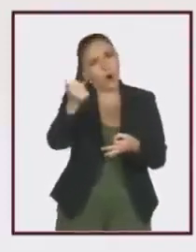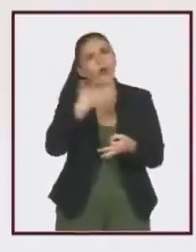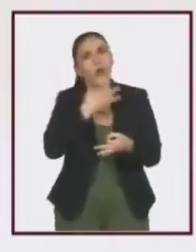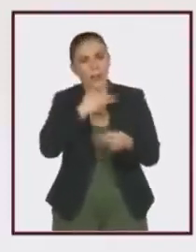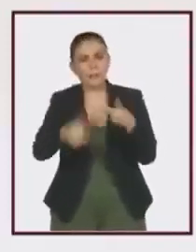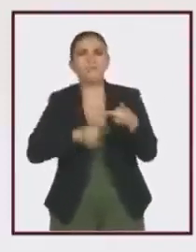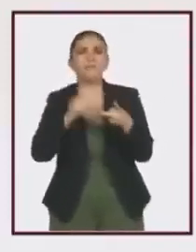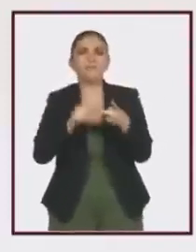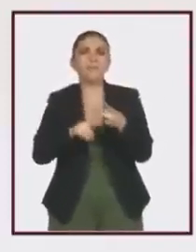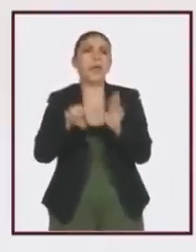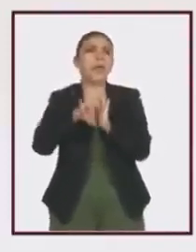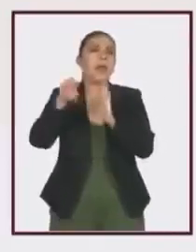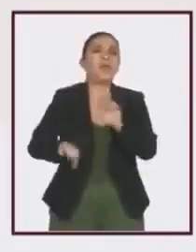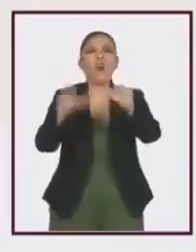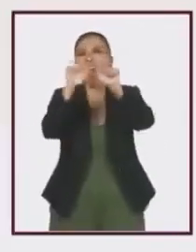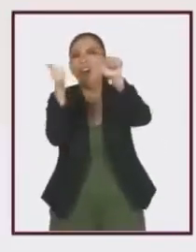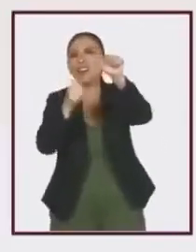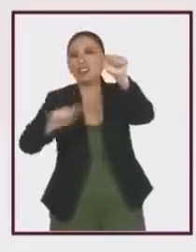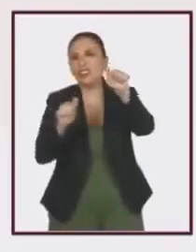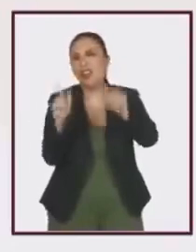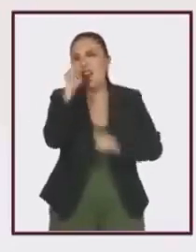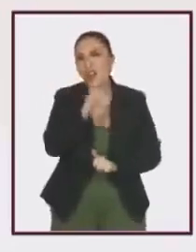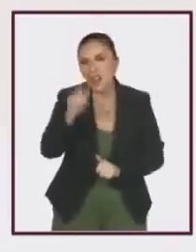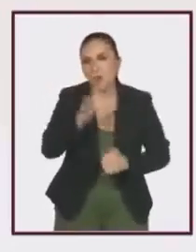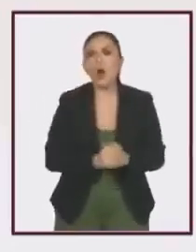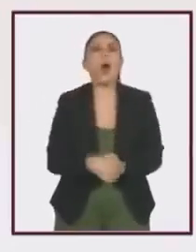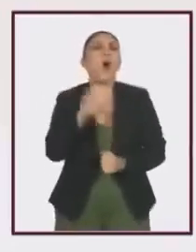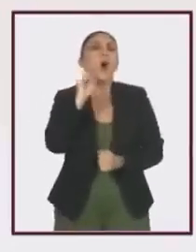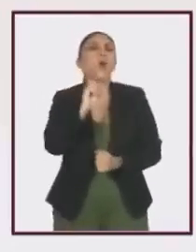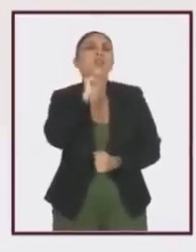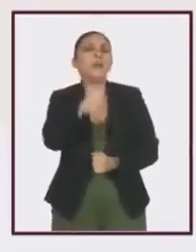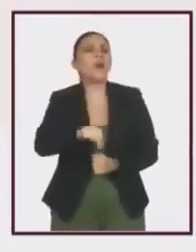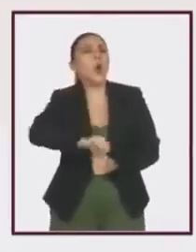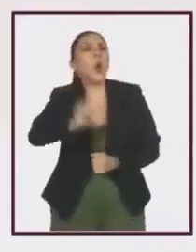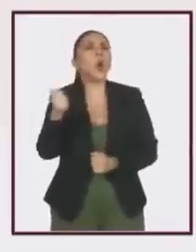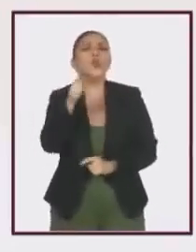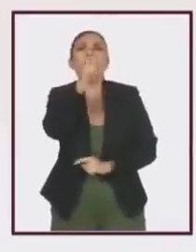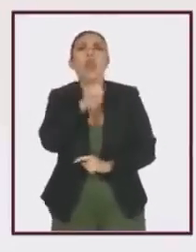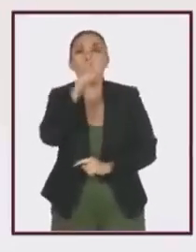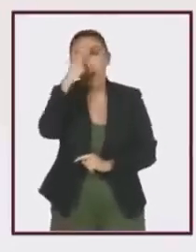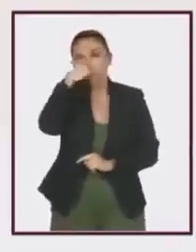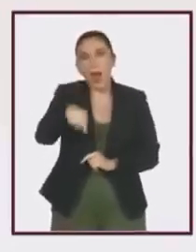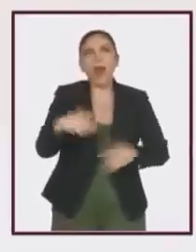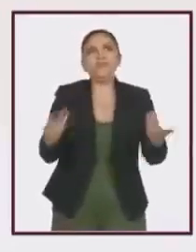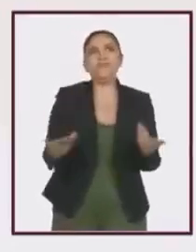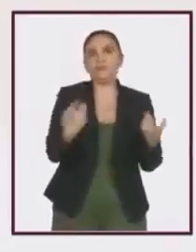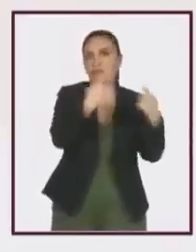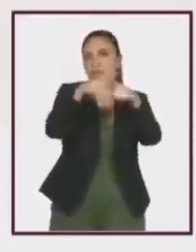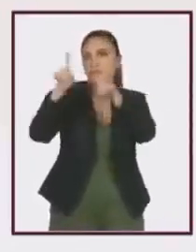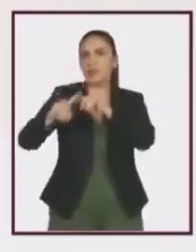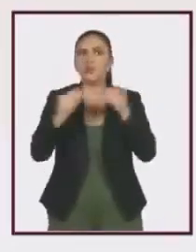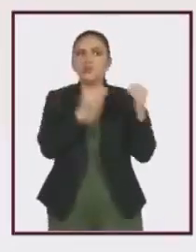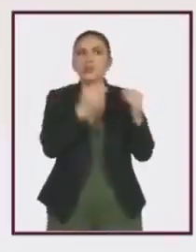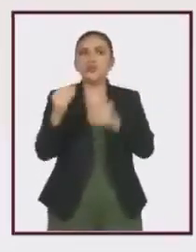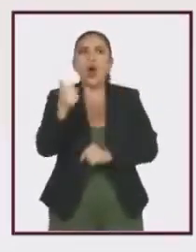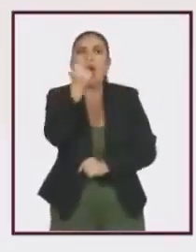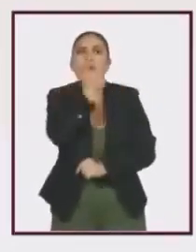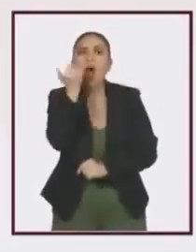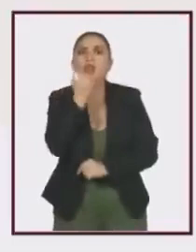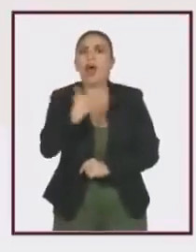los lenguajes artísticos o los lenguajes que le dan la posibilidad a muchos alumnos que